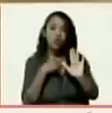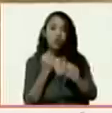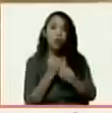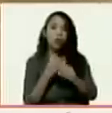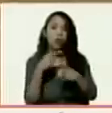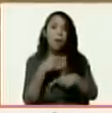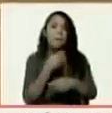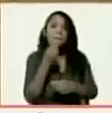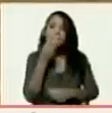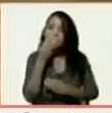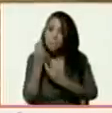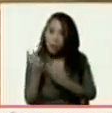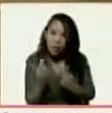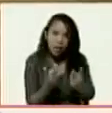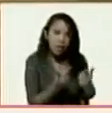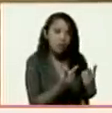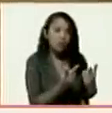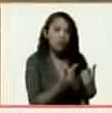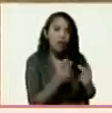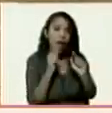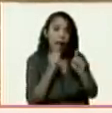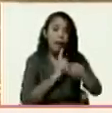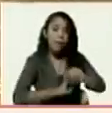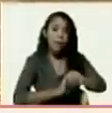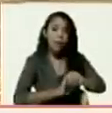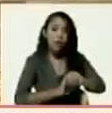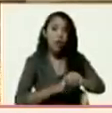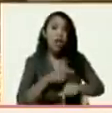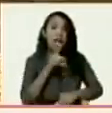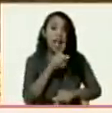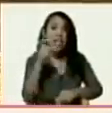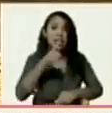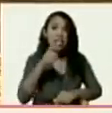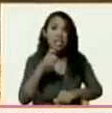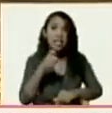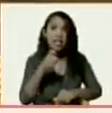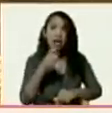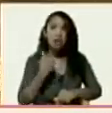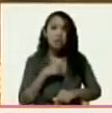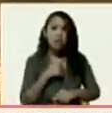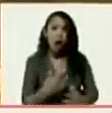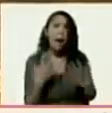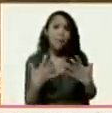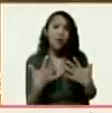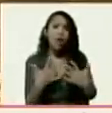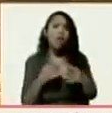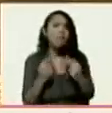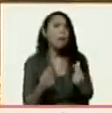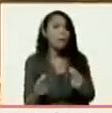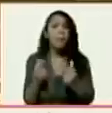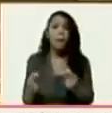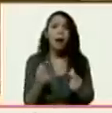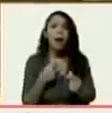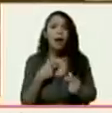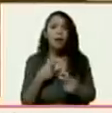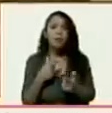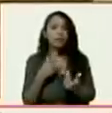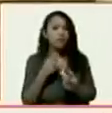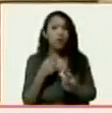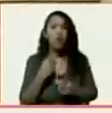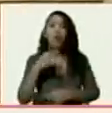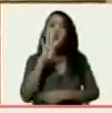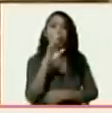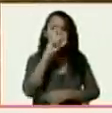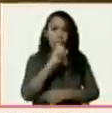bienvenidos en el momento que él considere. Nosotros no estamos ni apurados ni preocupados. Tenemos 4 años que no